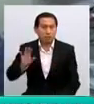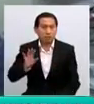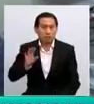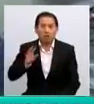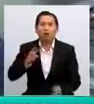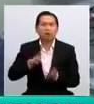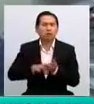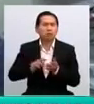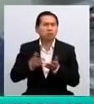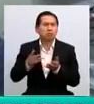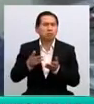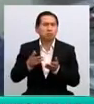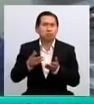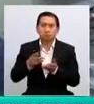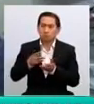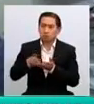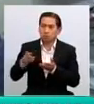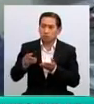haya significado